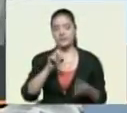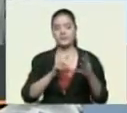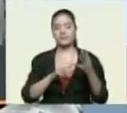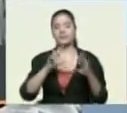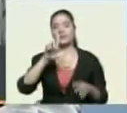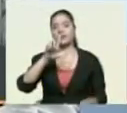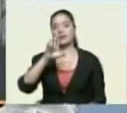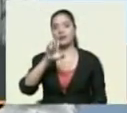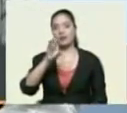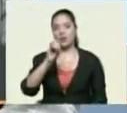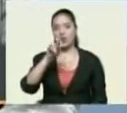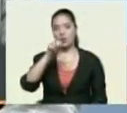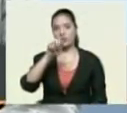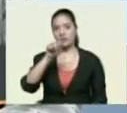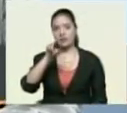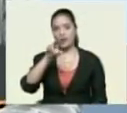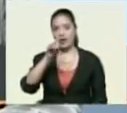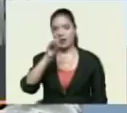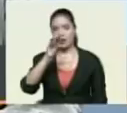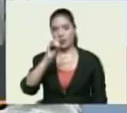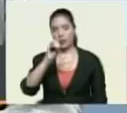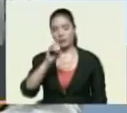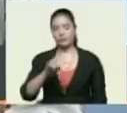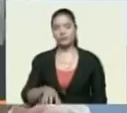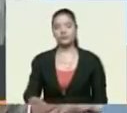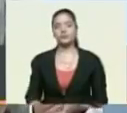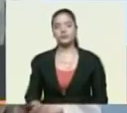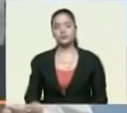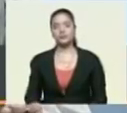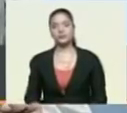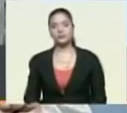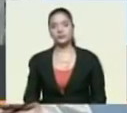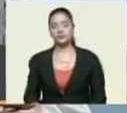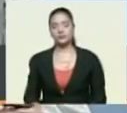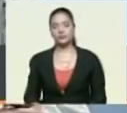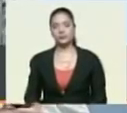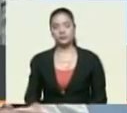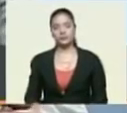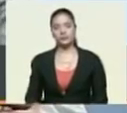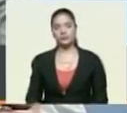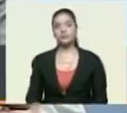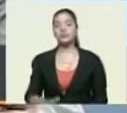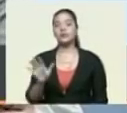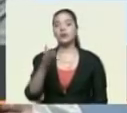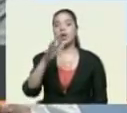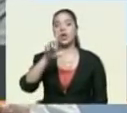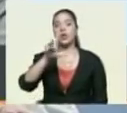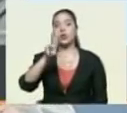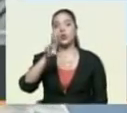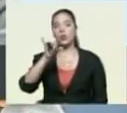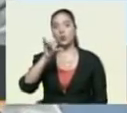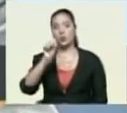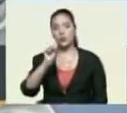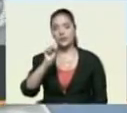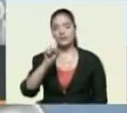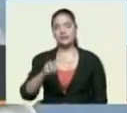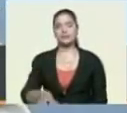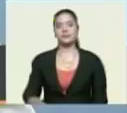Leonardo José Solórzano García, Luis Alberto Romero,